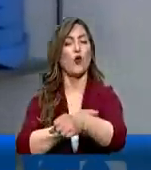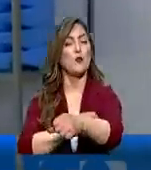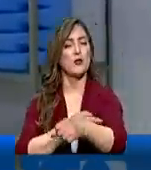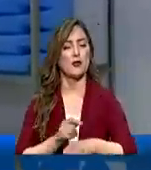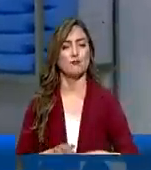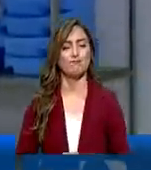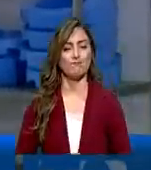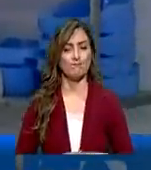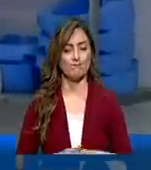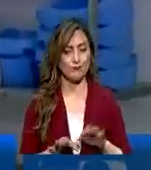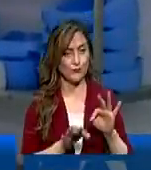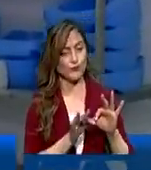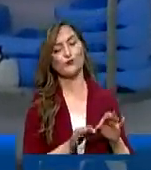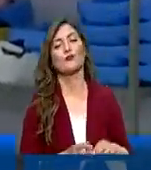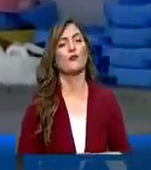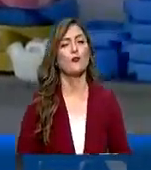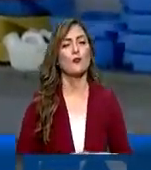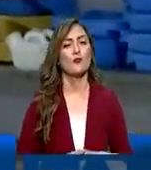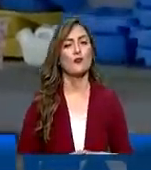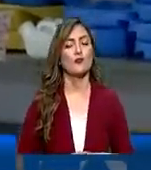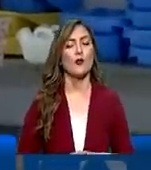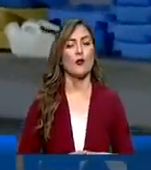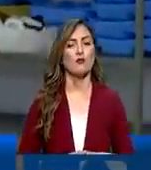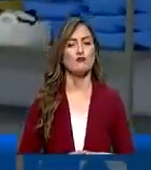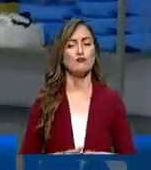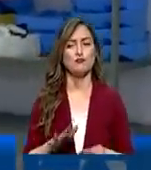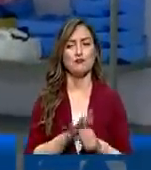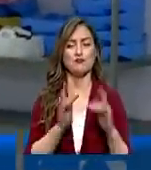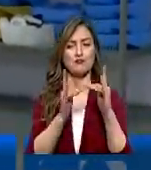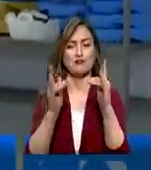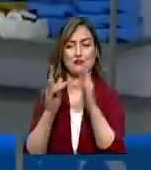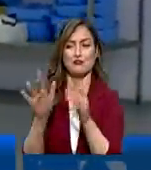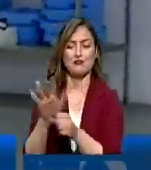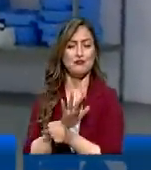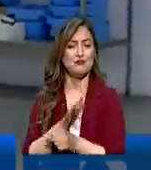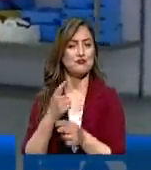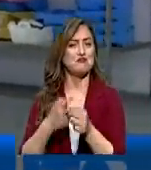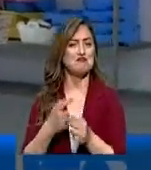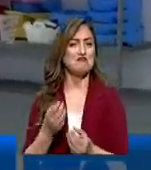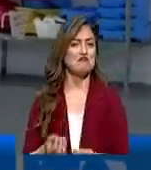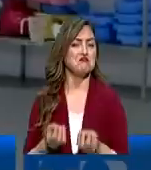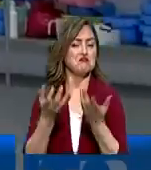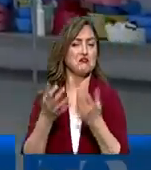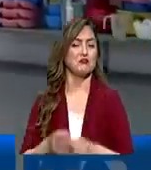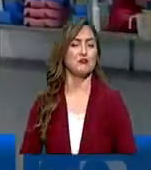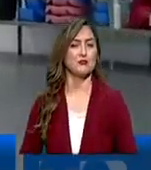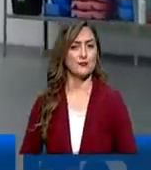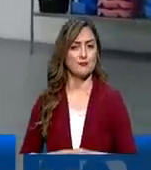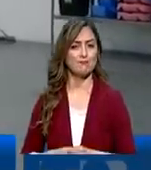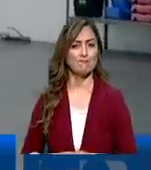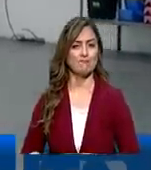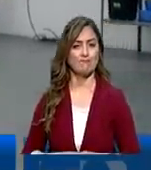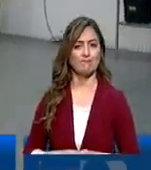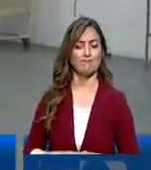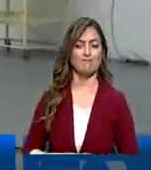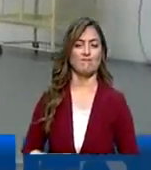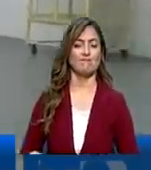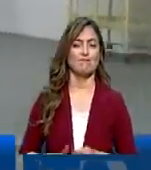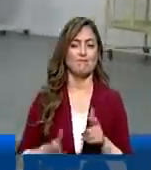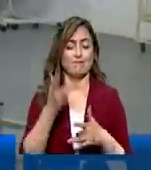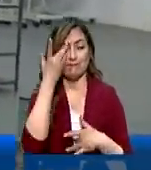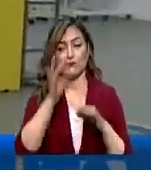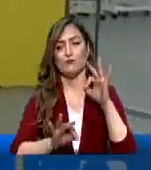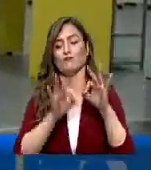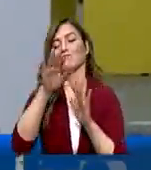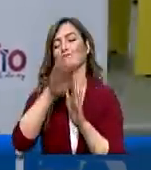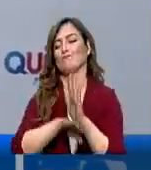finalmente, por favor, algunas cifras de ocupación de camas actualmente aquí en la capital, conociendo ya que existe esta disminución de